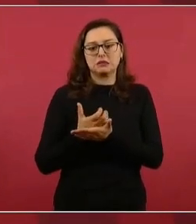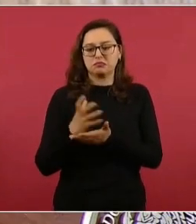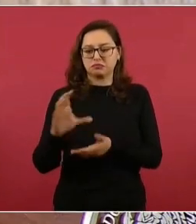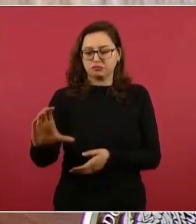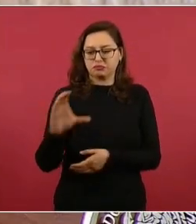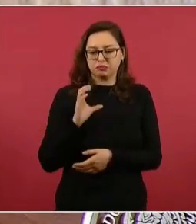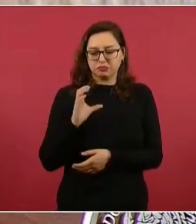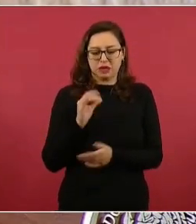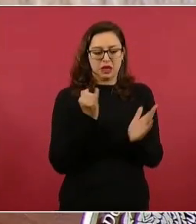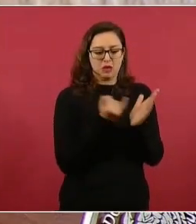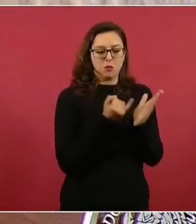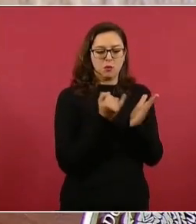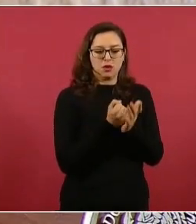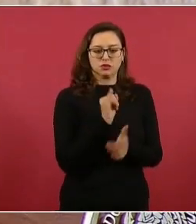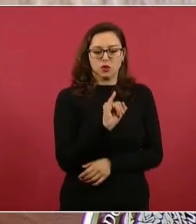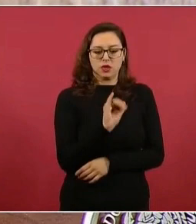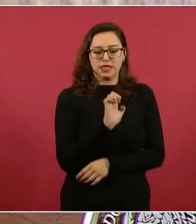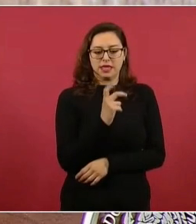gasolina.